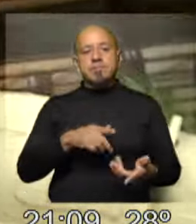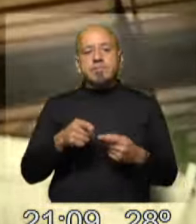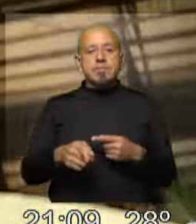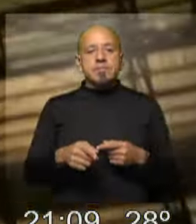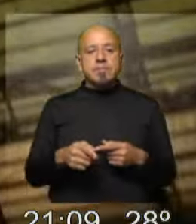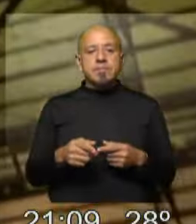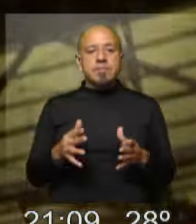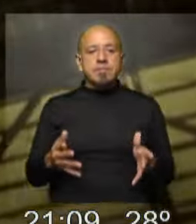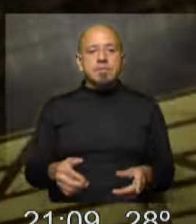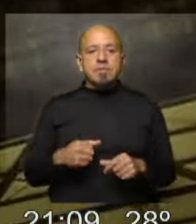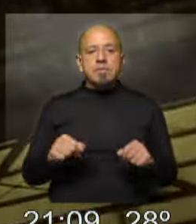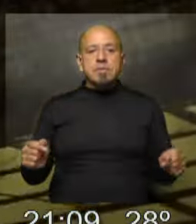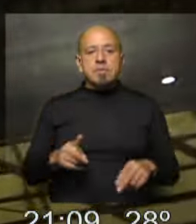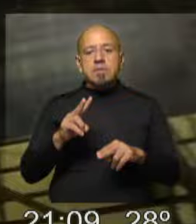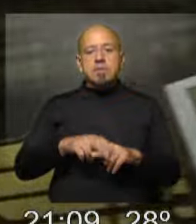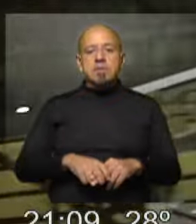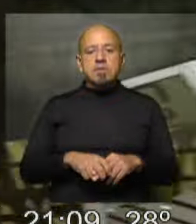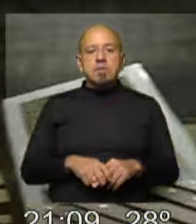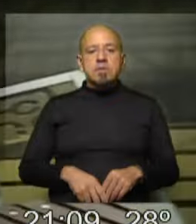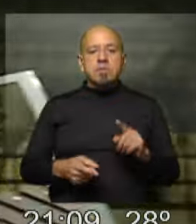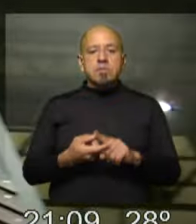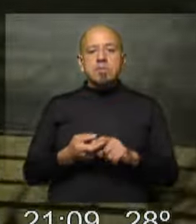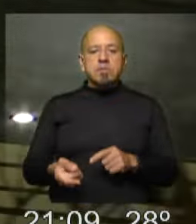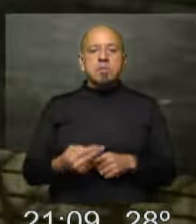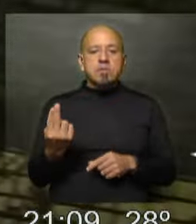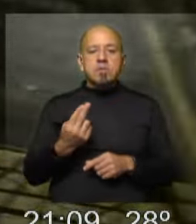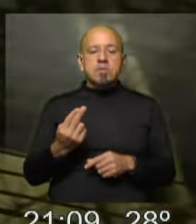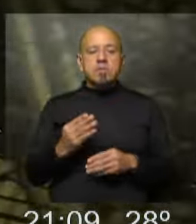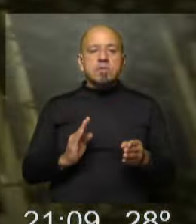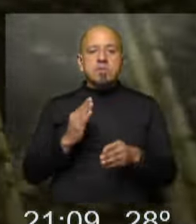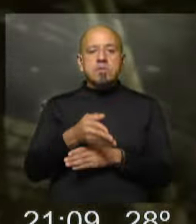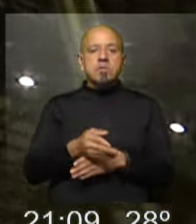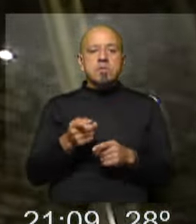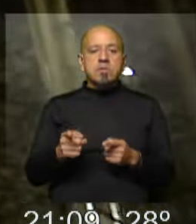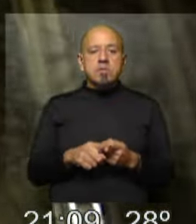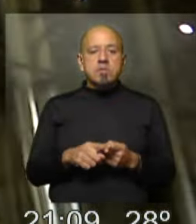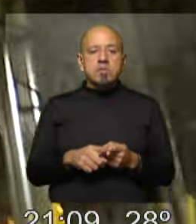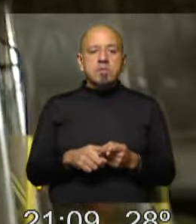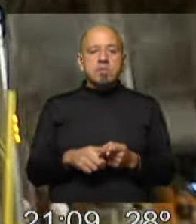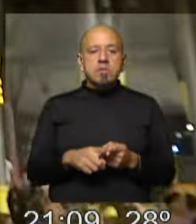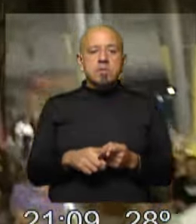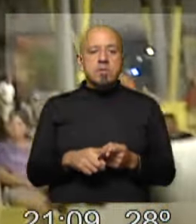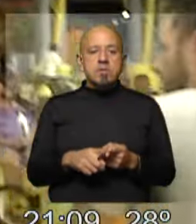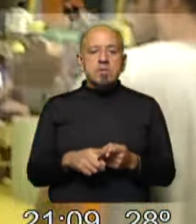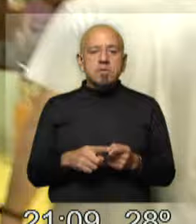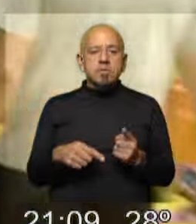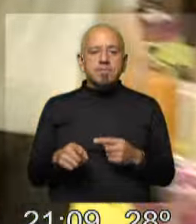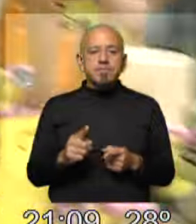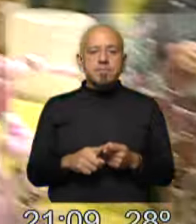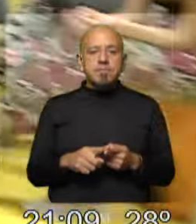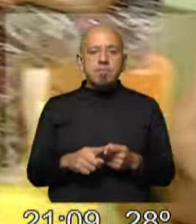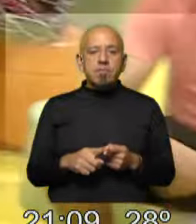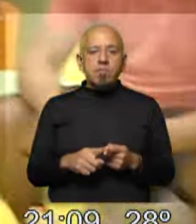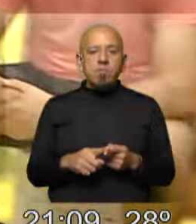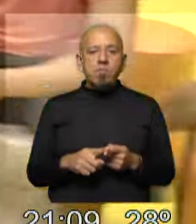jardín te sentas a tomar mate con tu señora el baño está super accesible yo ten razón voy a ir y